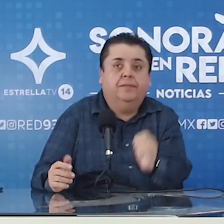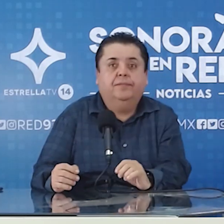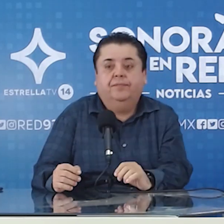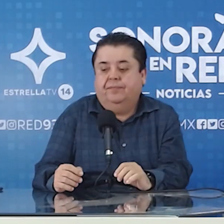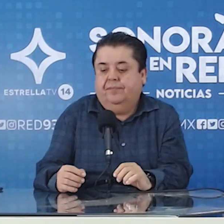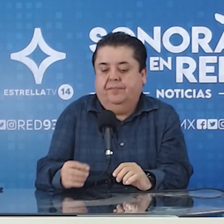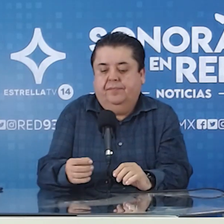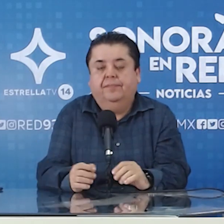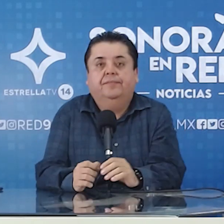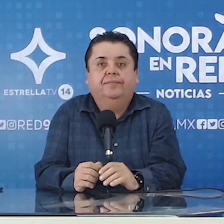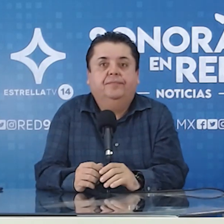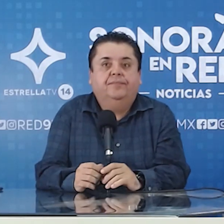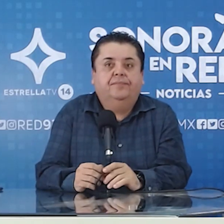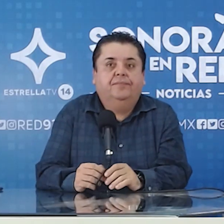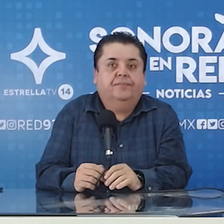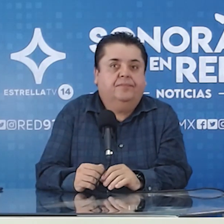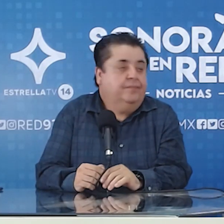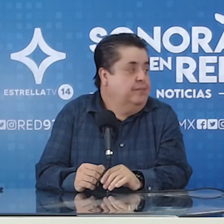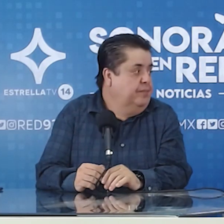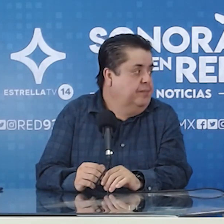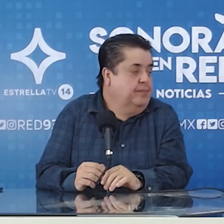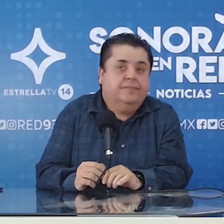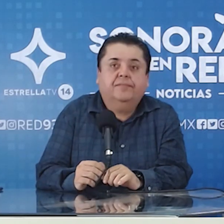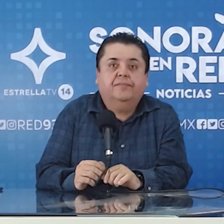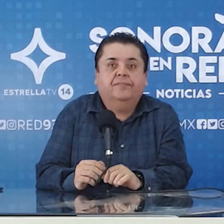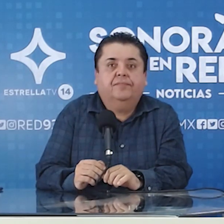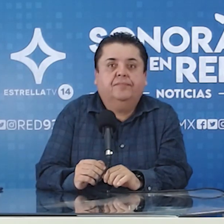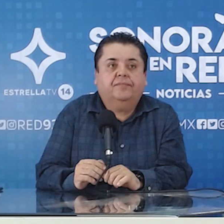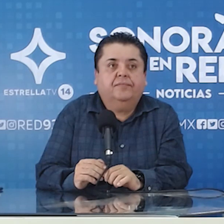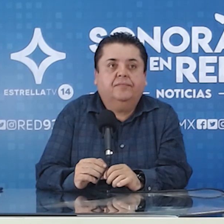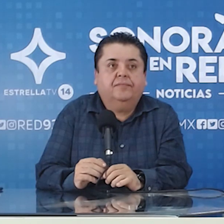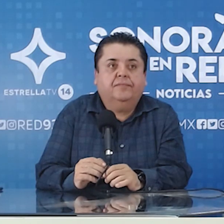hecho, hay un estado, el estado de Guanajuato ya